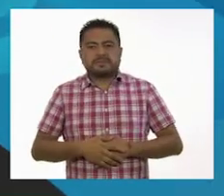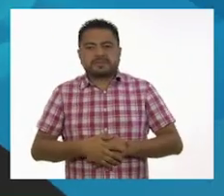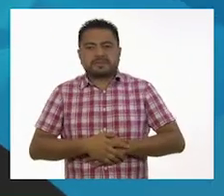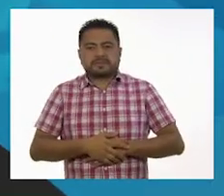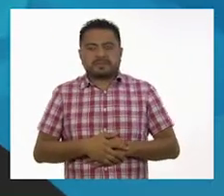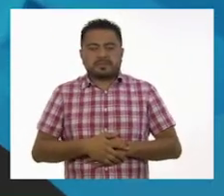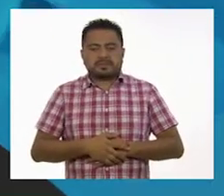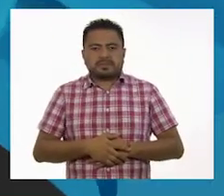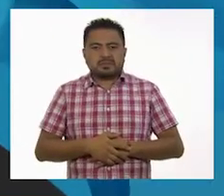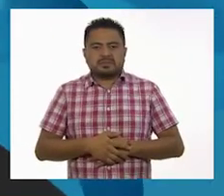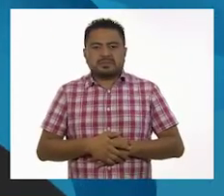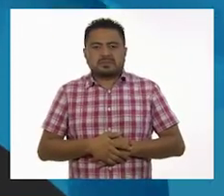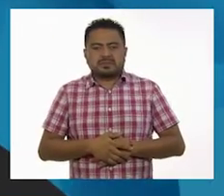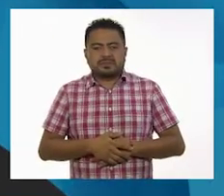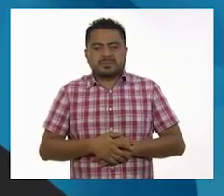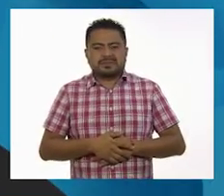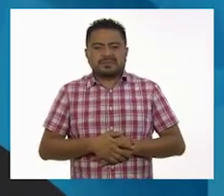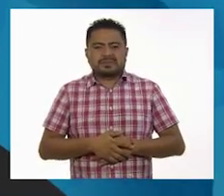Muy bien.